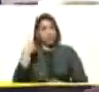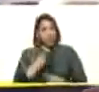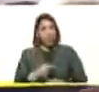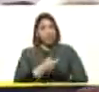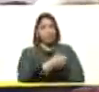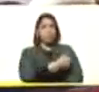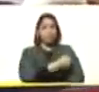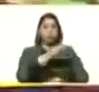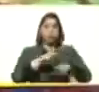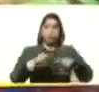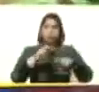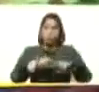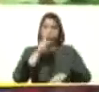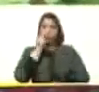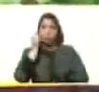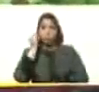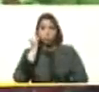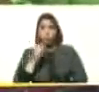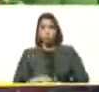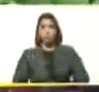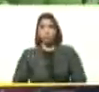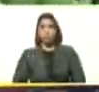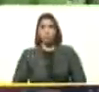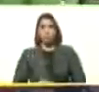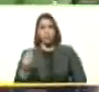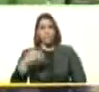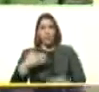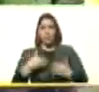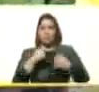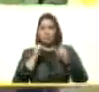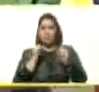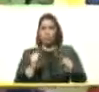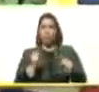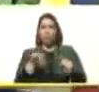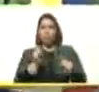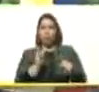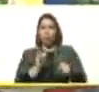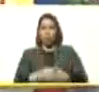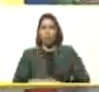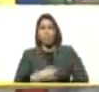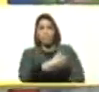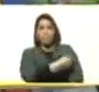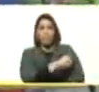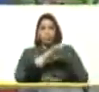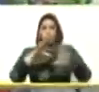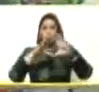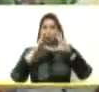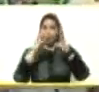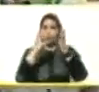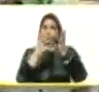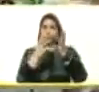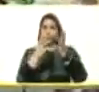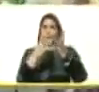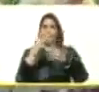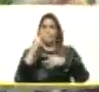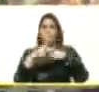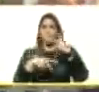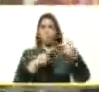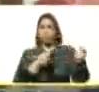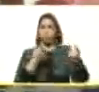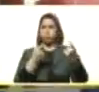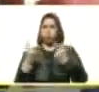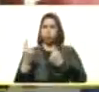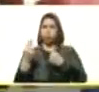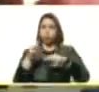los niños y a las niñas. Es lo más seguro que hay. Las vacunas en el mundo se producen para